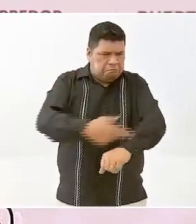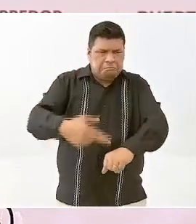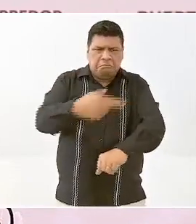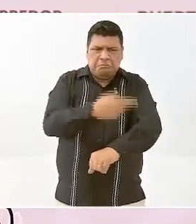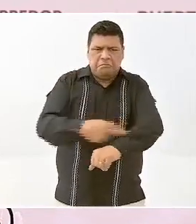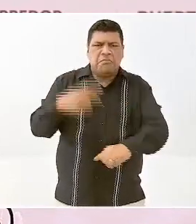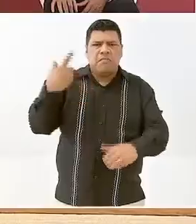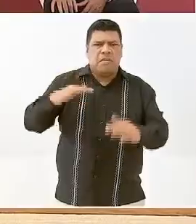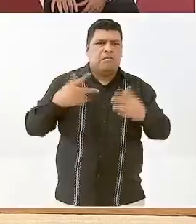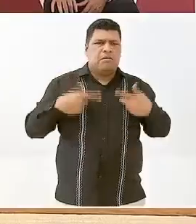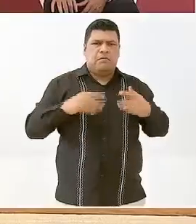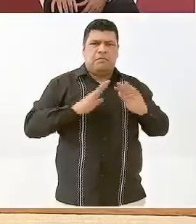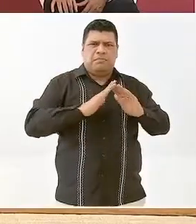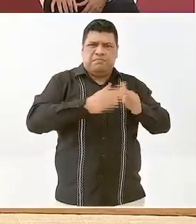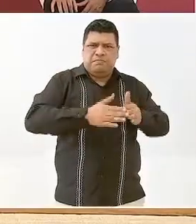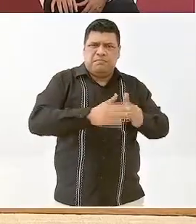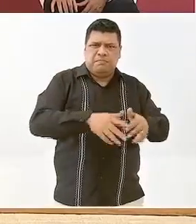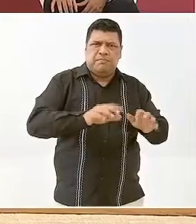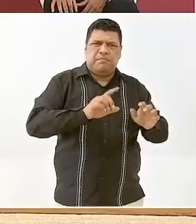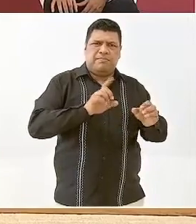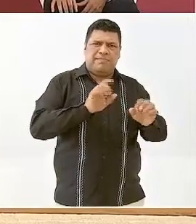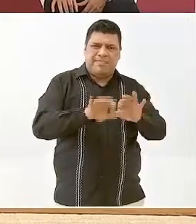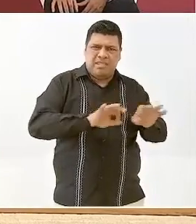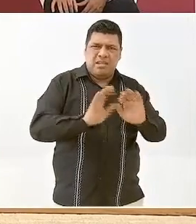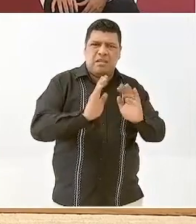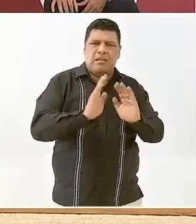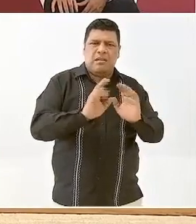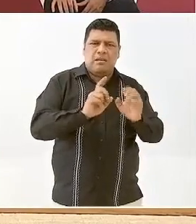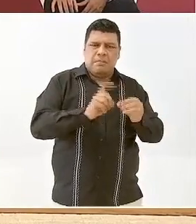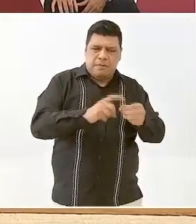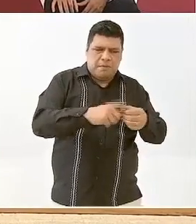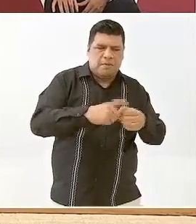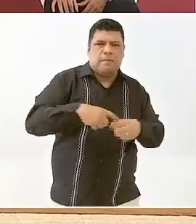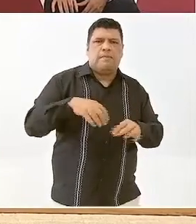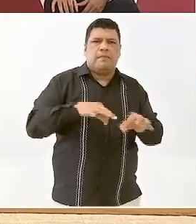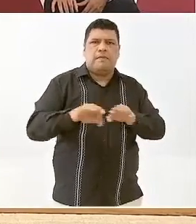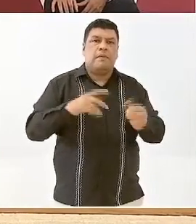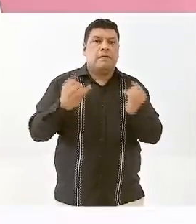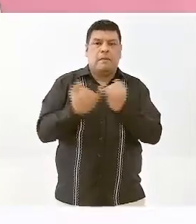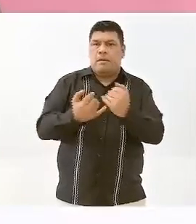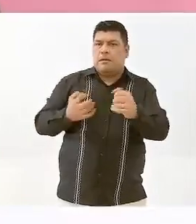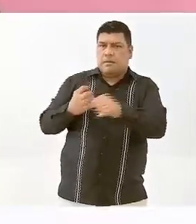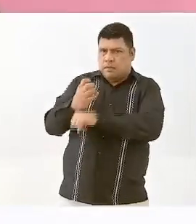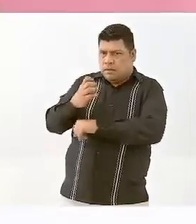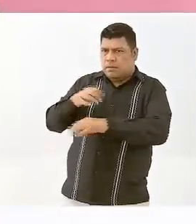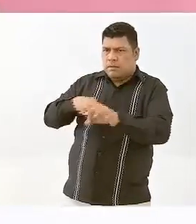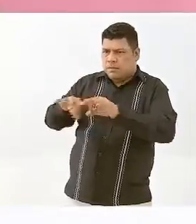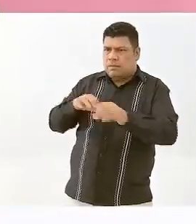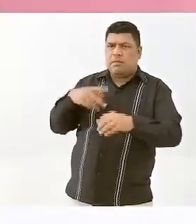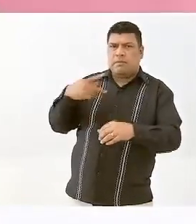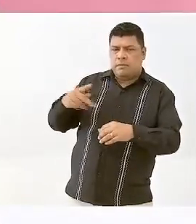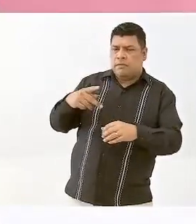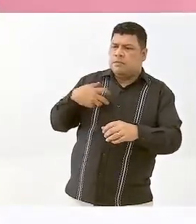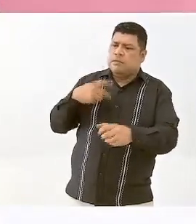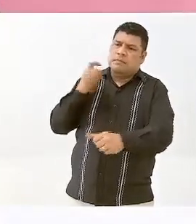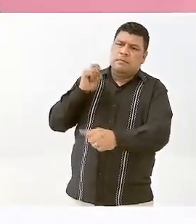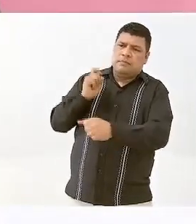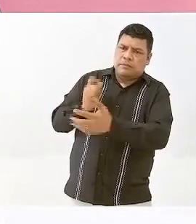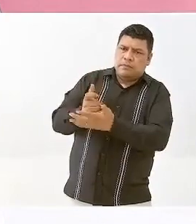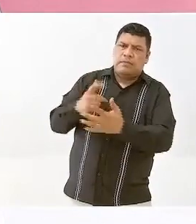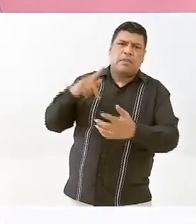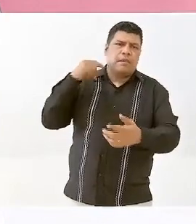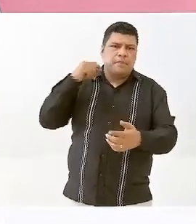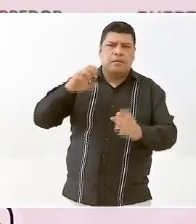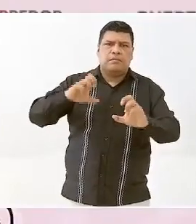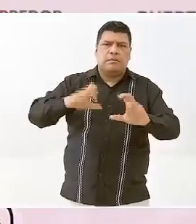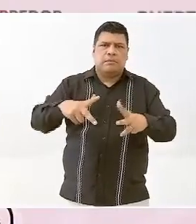de Marina y los trabajadores al servicio del Estado en Tabasco,